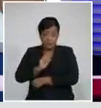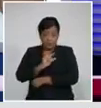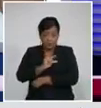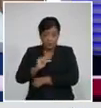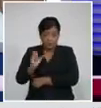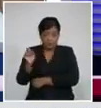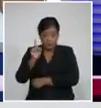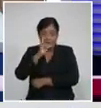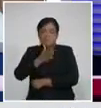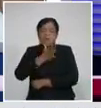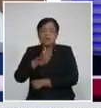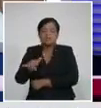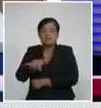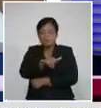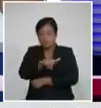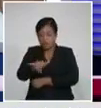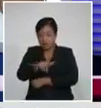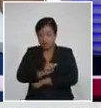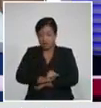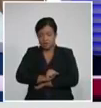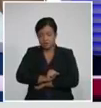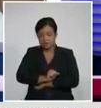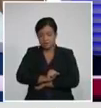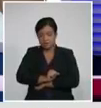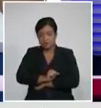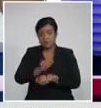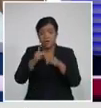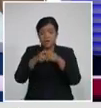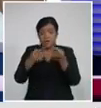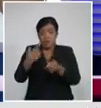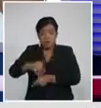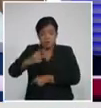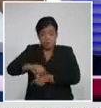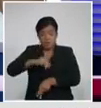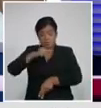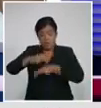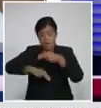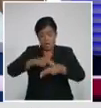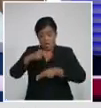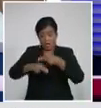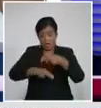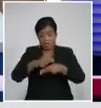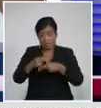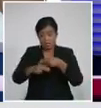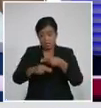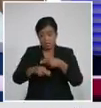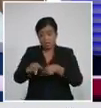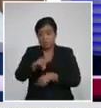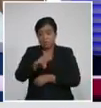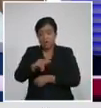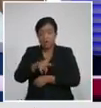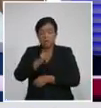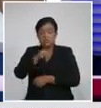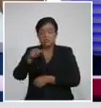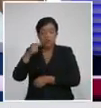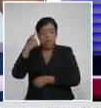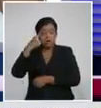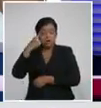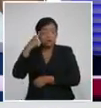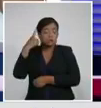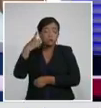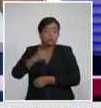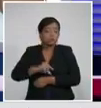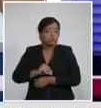idénticos, porque los ensayos de este tipo se realizan a doble ciega. ¿Qué significa? Que ni